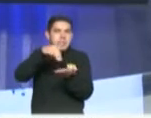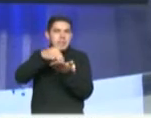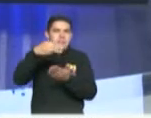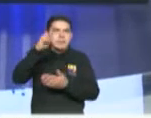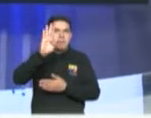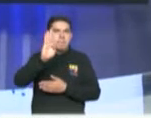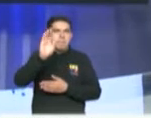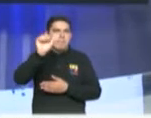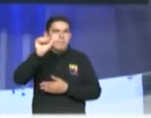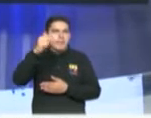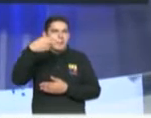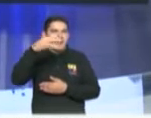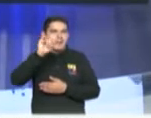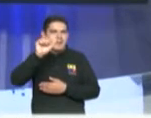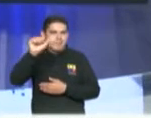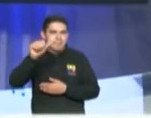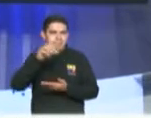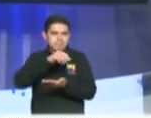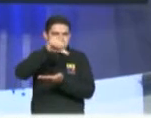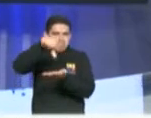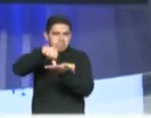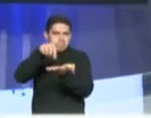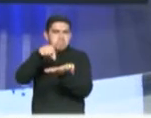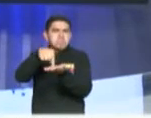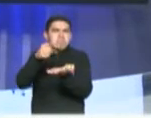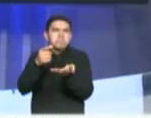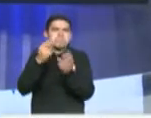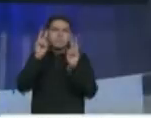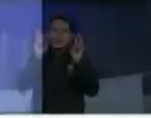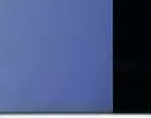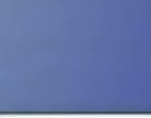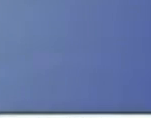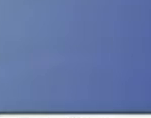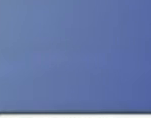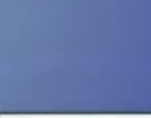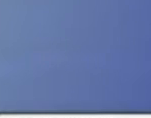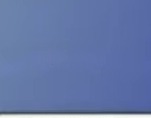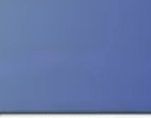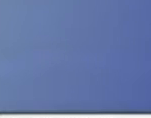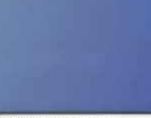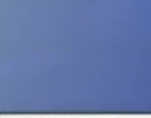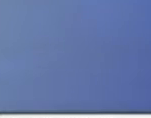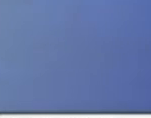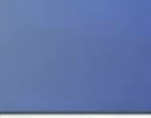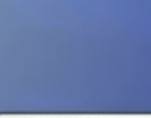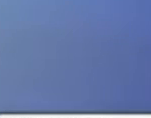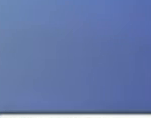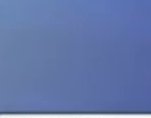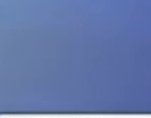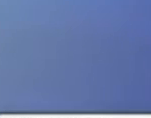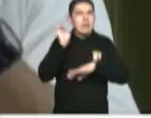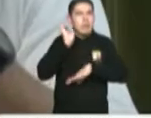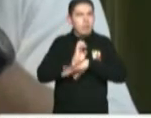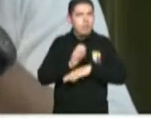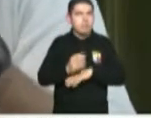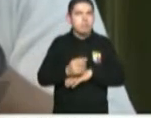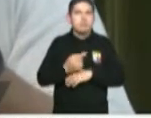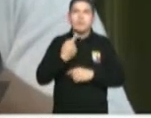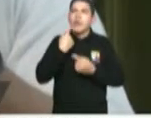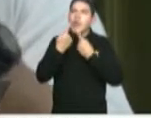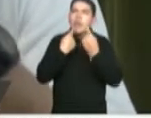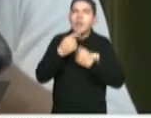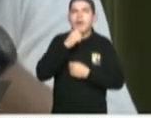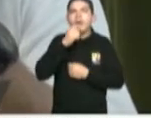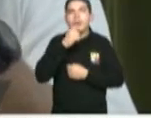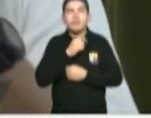estado abordó una serie de temas coyunturales que veremos a continuación sobre la temporada invernal en las provincias afectadas muchas veces son muy